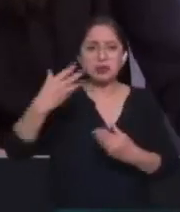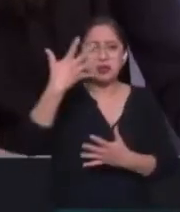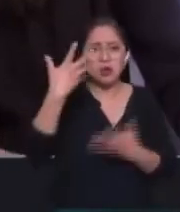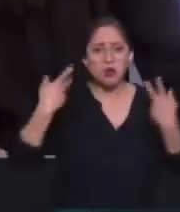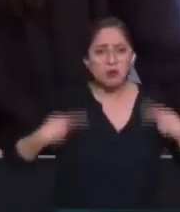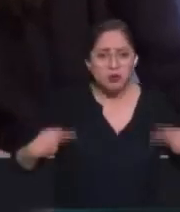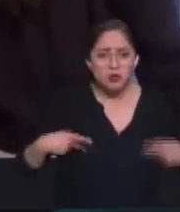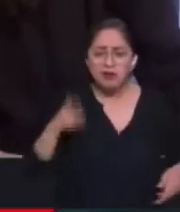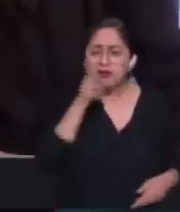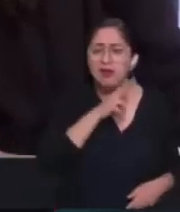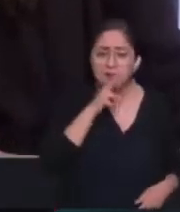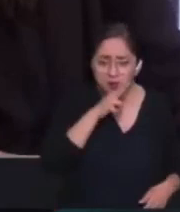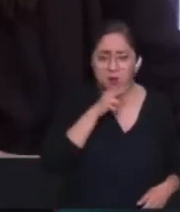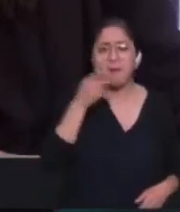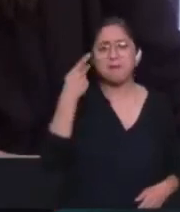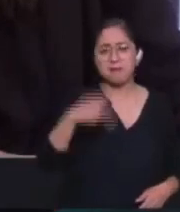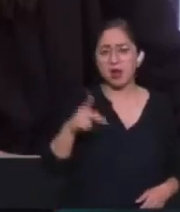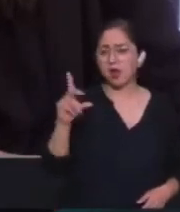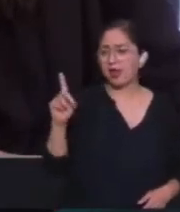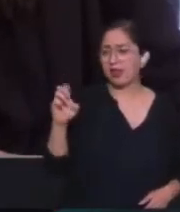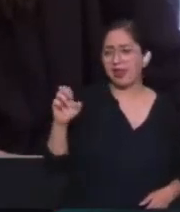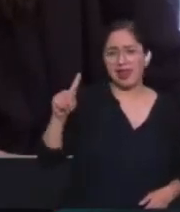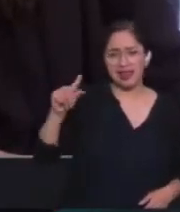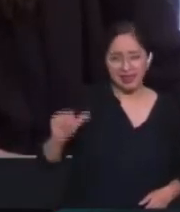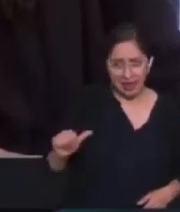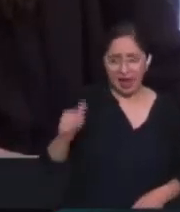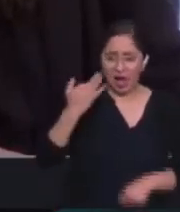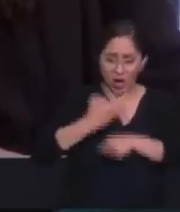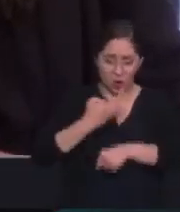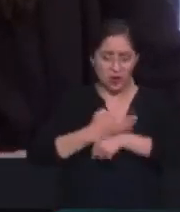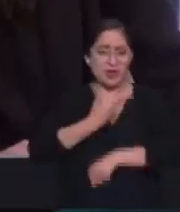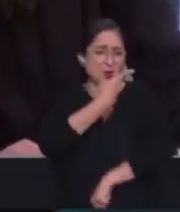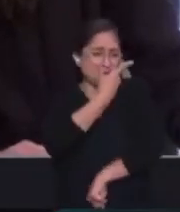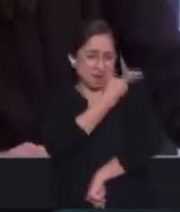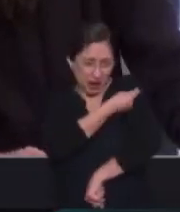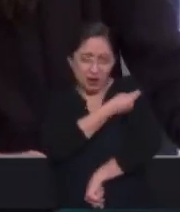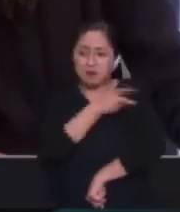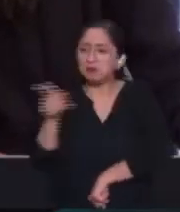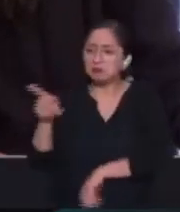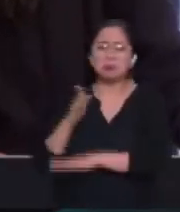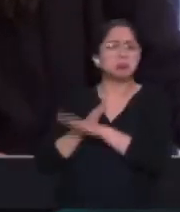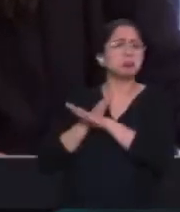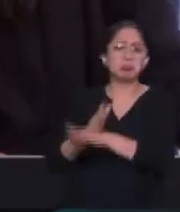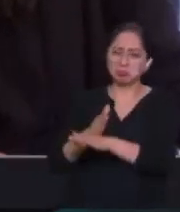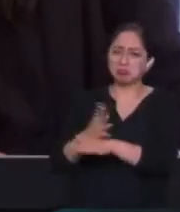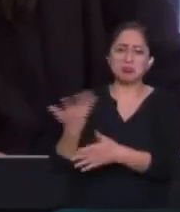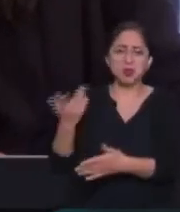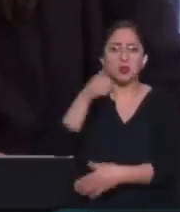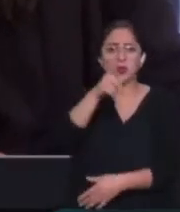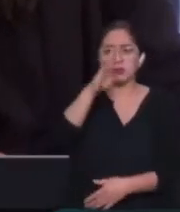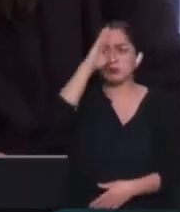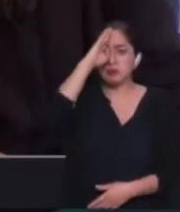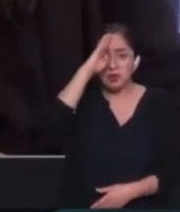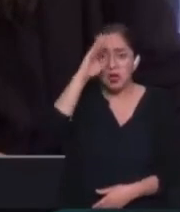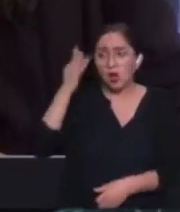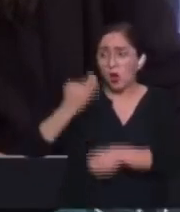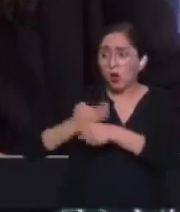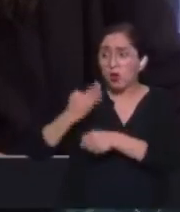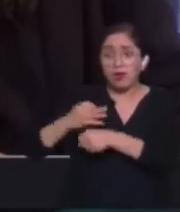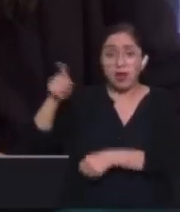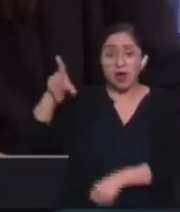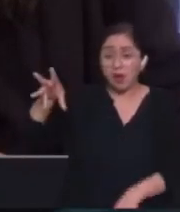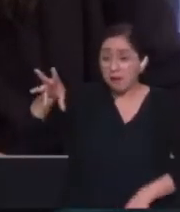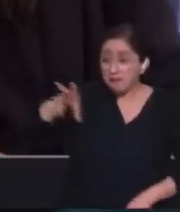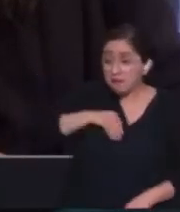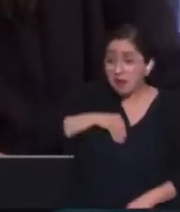Delta responde a cualquiera de las vacunas que hay disponibles y además no tiene una mayor tasa de letalidad y